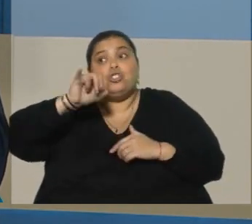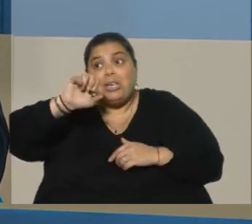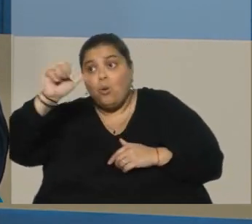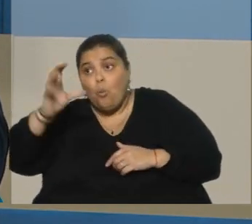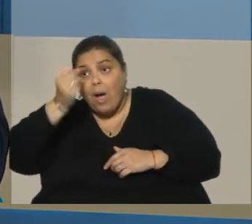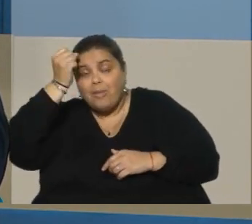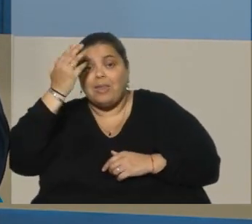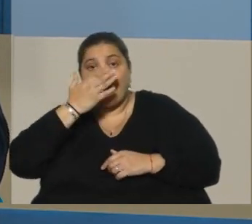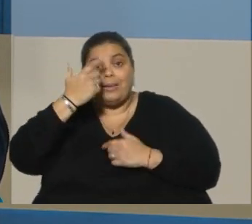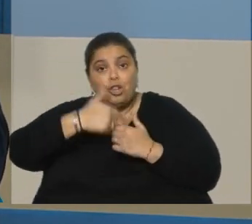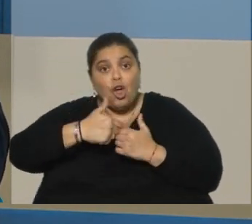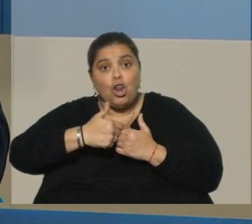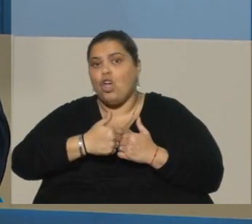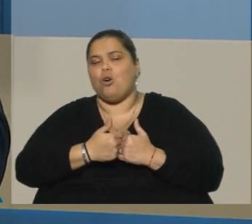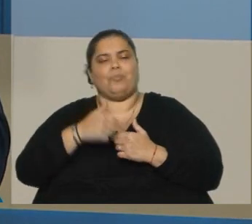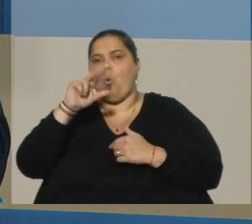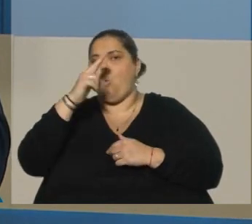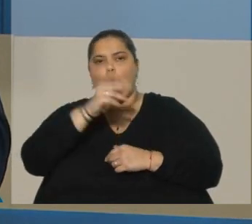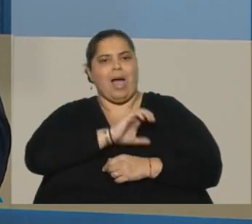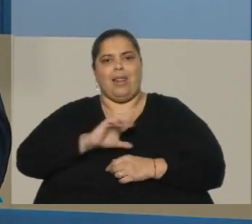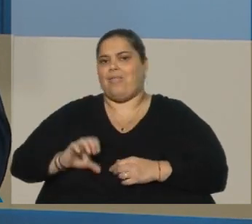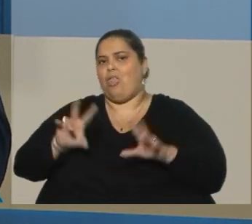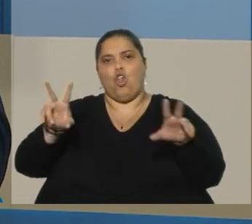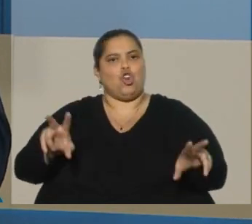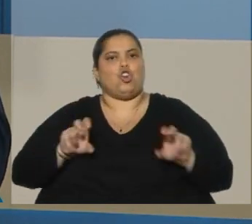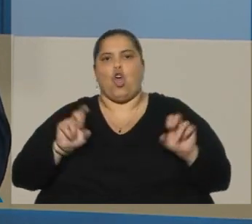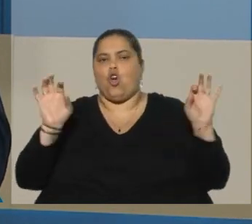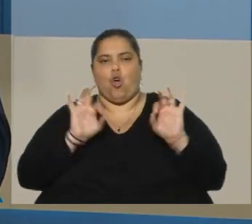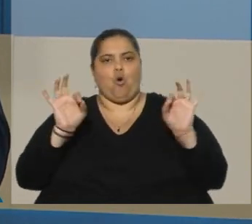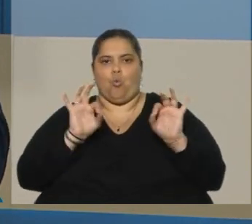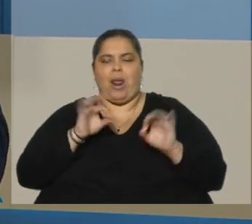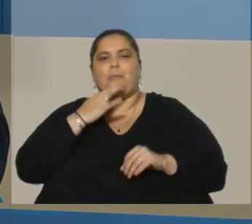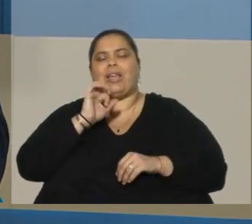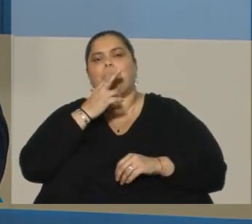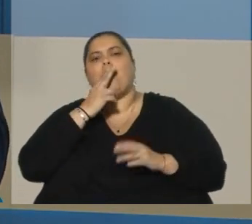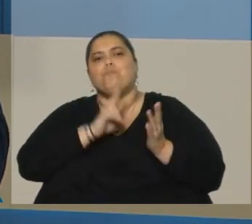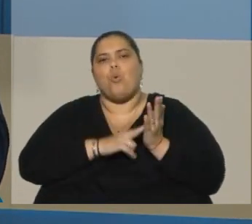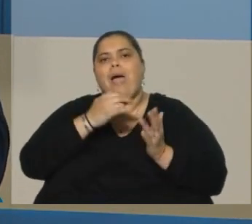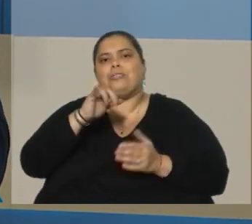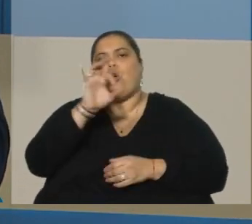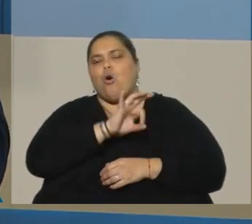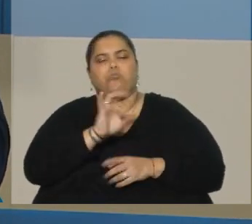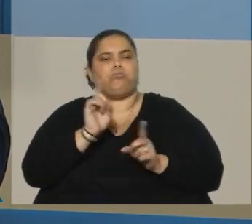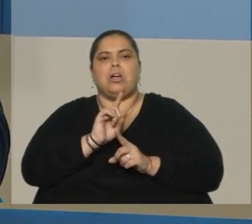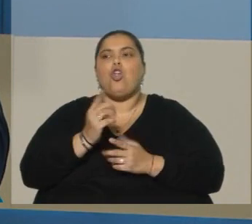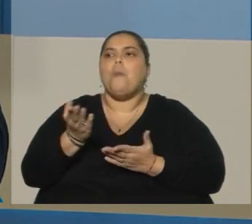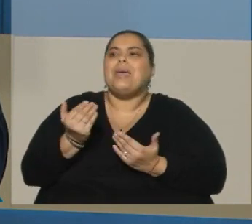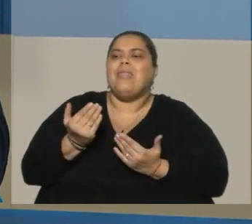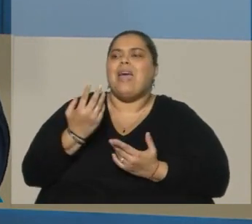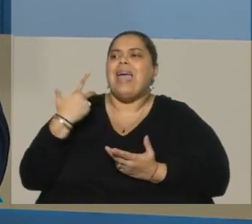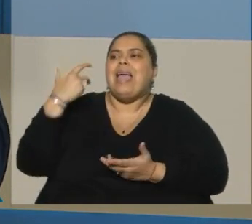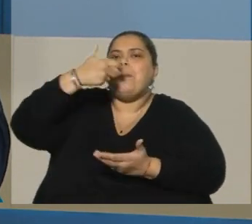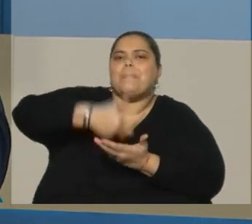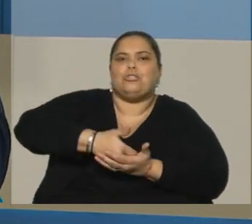royalty o no cobra un fee como se cobra en otros países. El Estado uruguayo no exige determinados niveles de inversiones. Todo